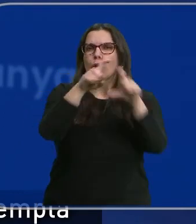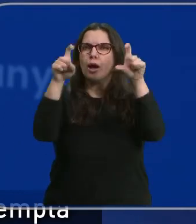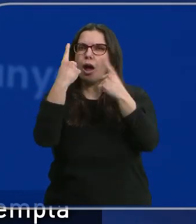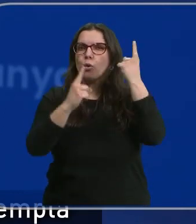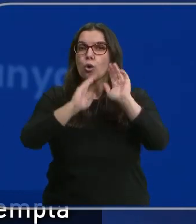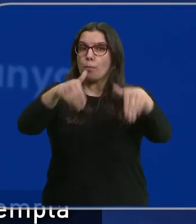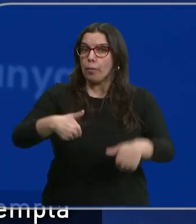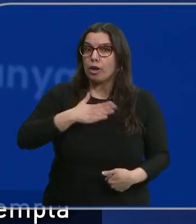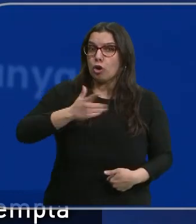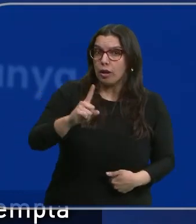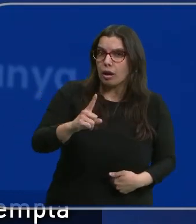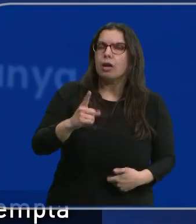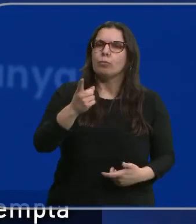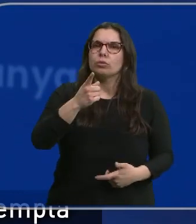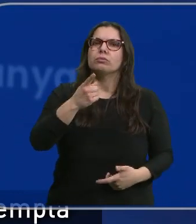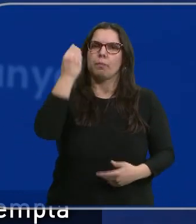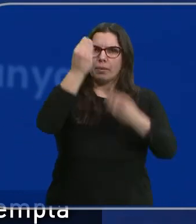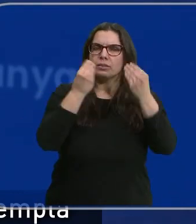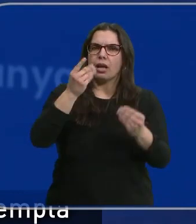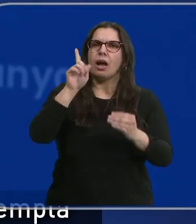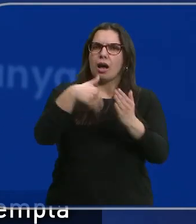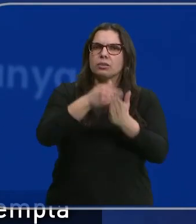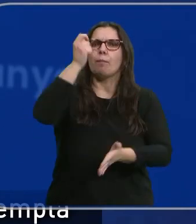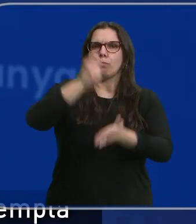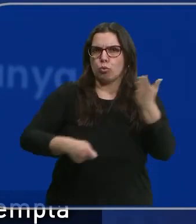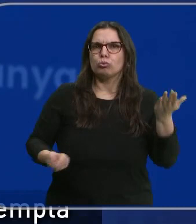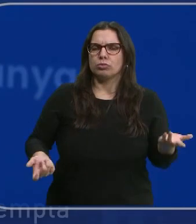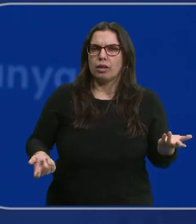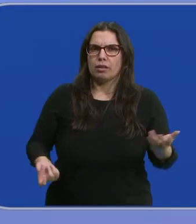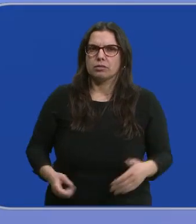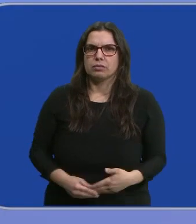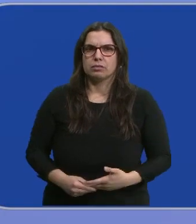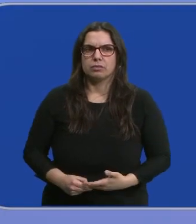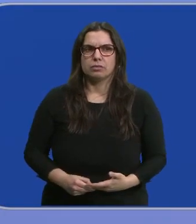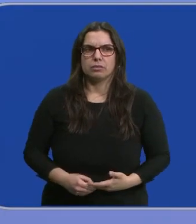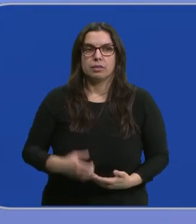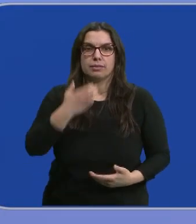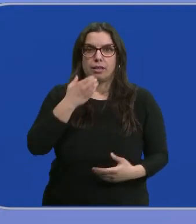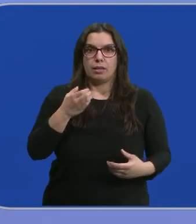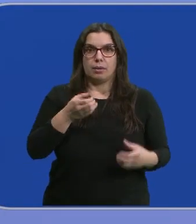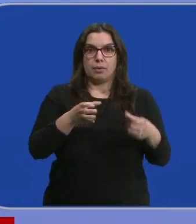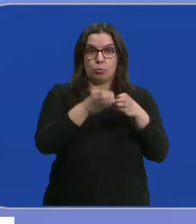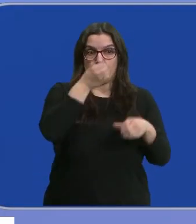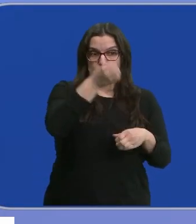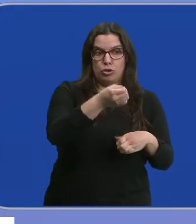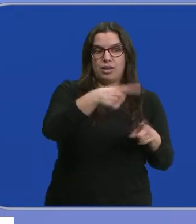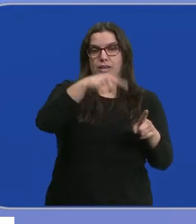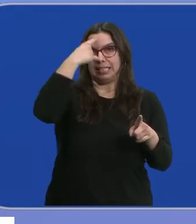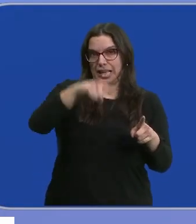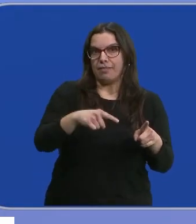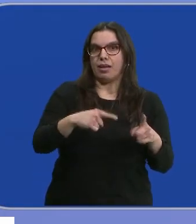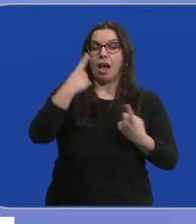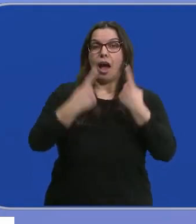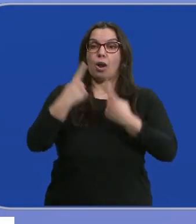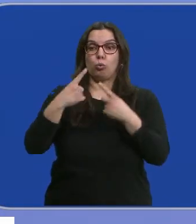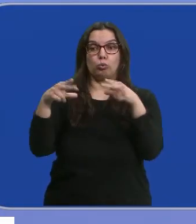que no ho vulguin fer, doncs que llavors sí, es contempli la possibilitat de que puguin ser sancionades. Si el Partido Socialista sabía que